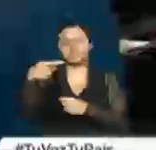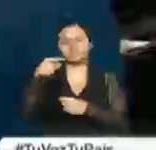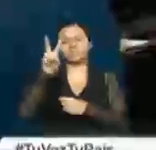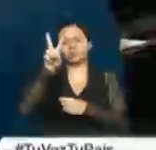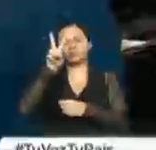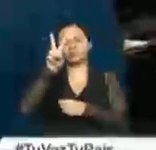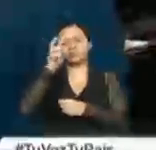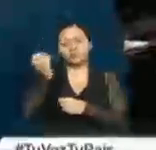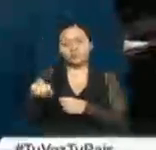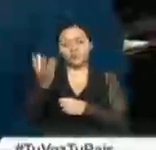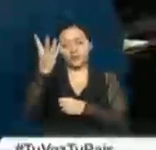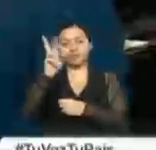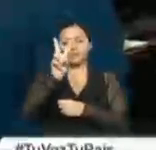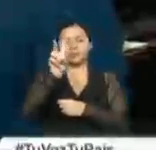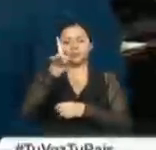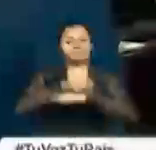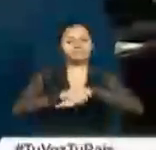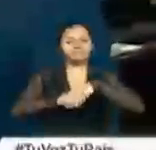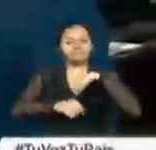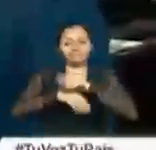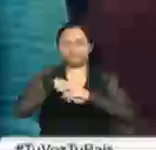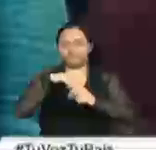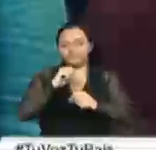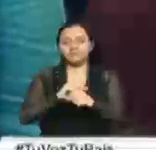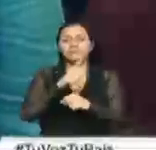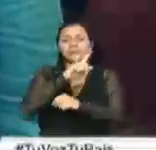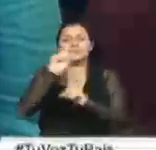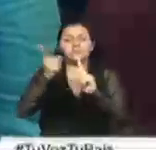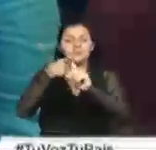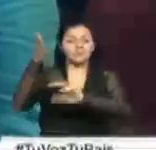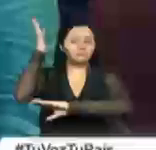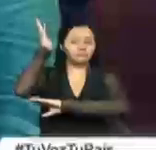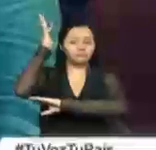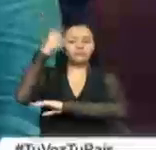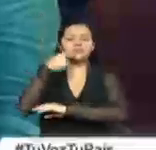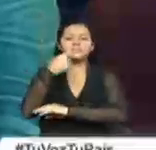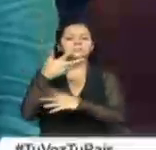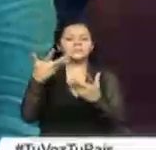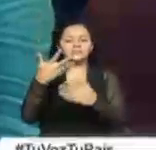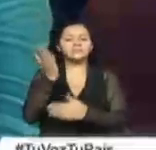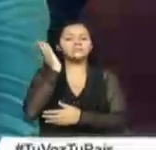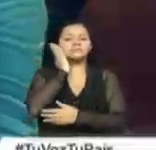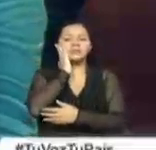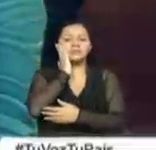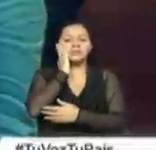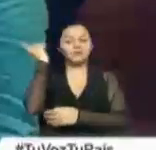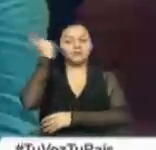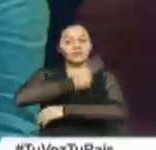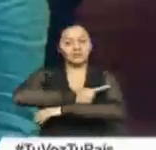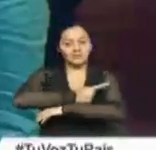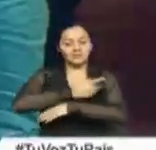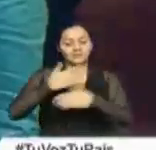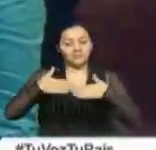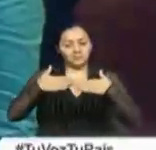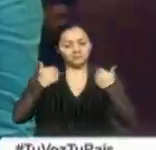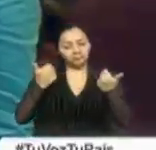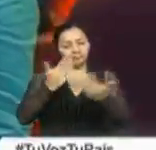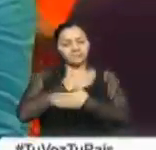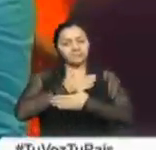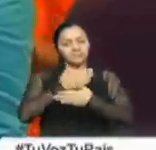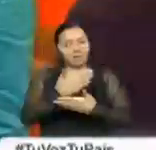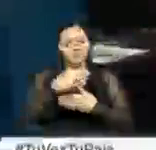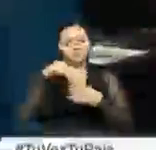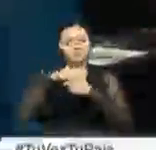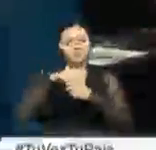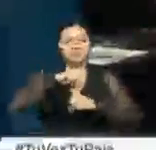21 abstenciones. En su primer discurso, el nuevo presidente saludó a las madres del Ecuador e indicó que su gestión estará basada